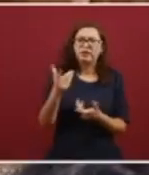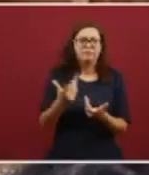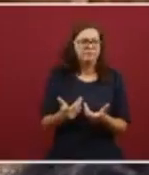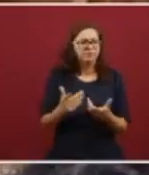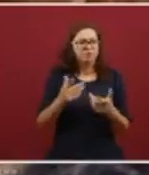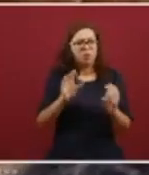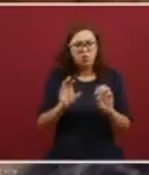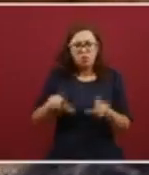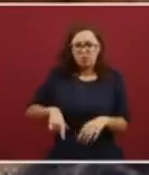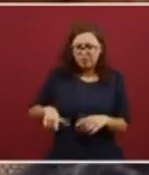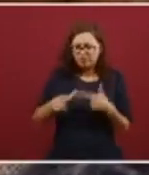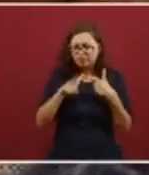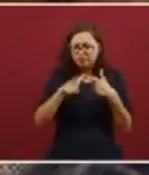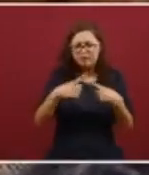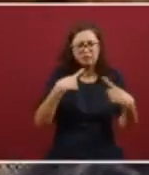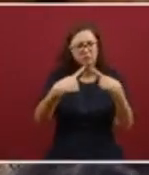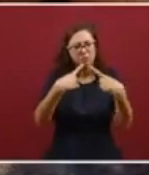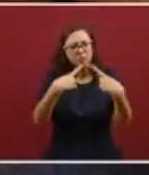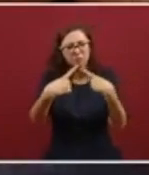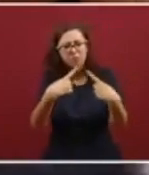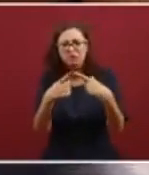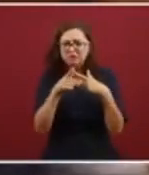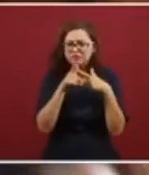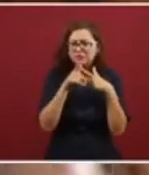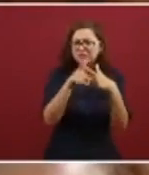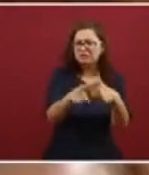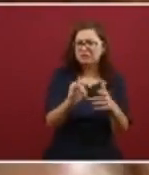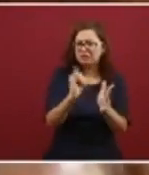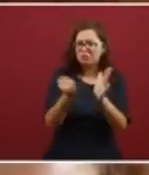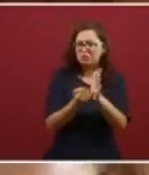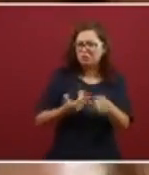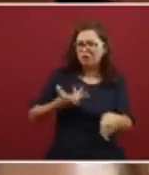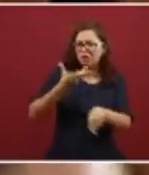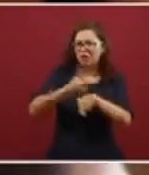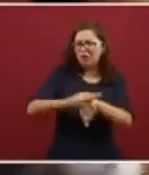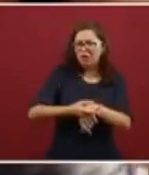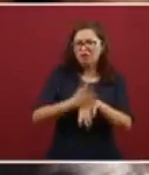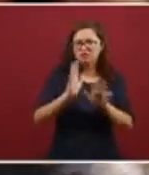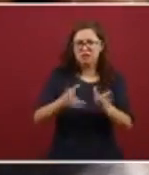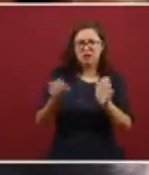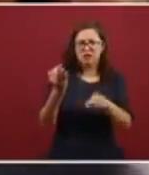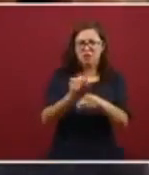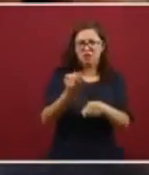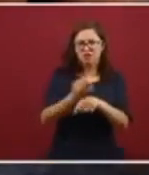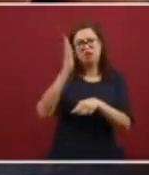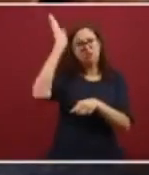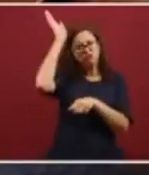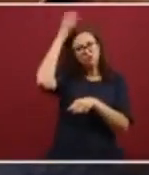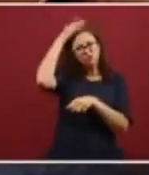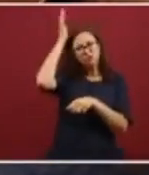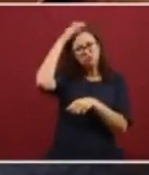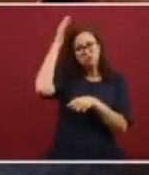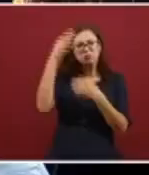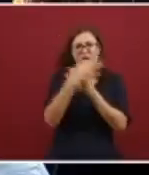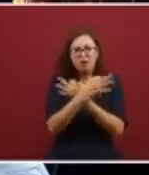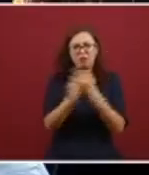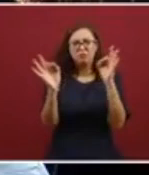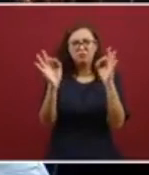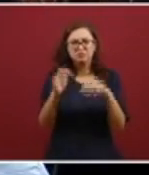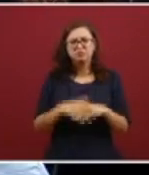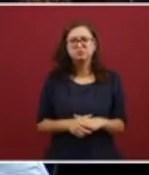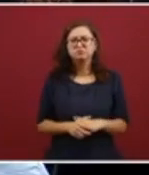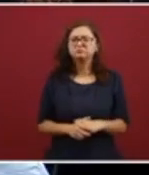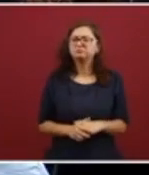la negociación como lo está haciendo hasta ahora, si se imponen estos aranceles, como lo dice Trump hace unos minutos en Reino Unido? Vamos